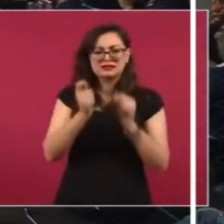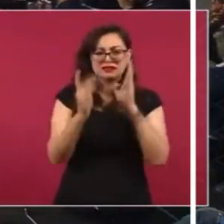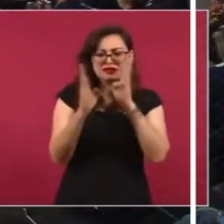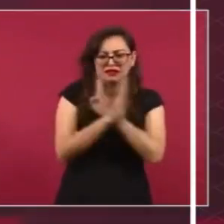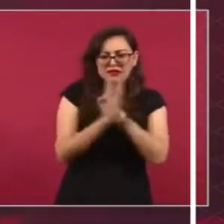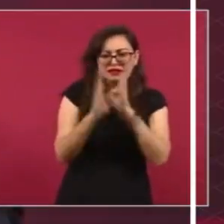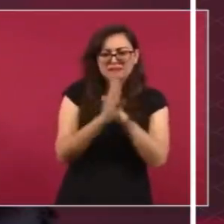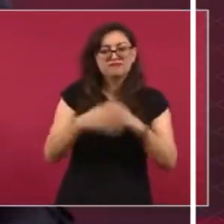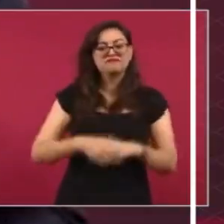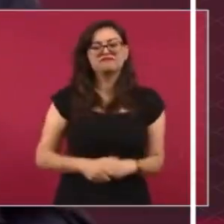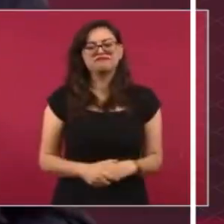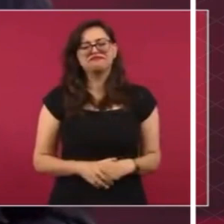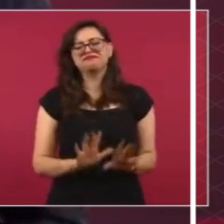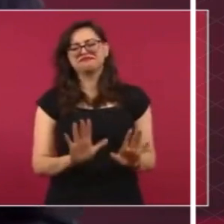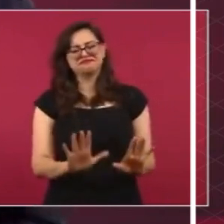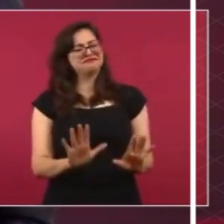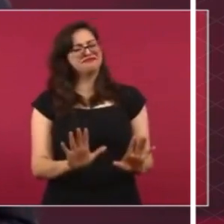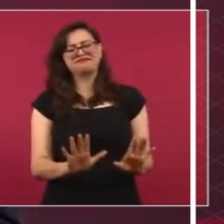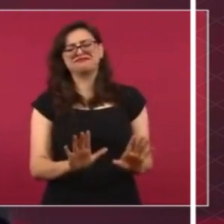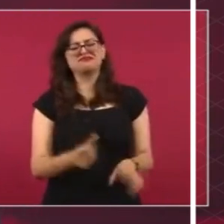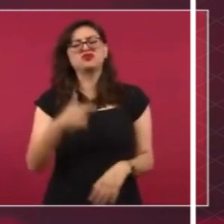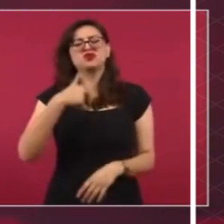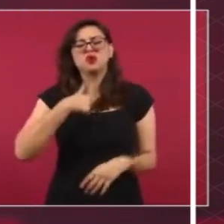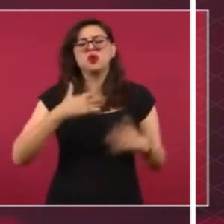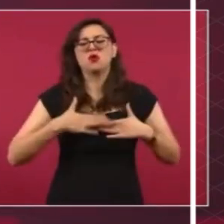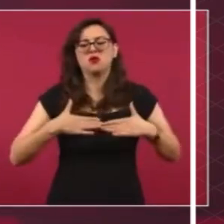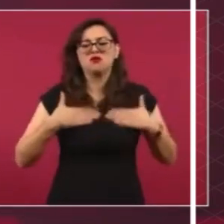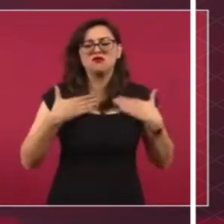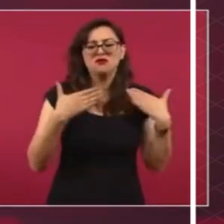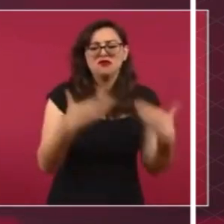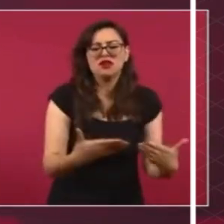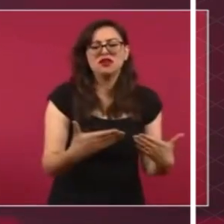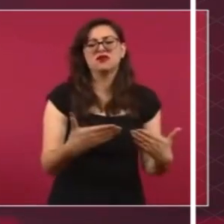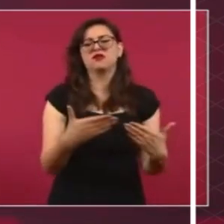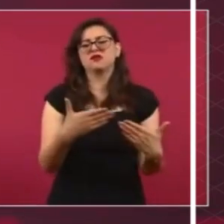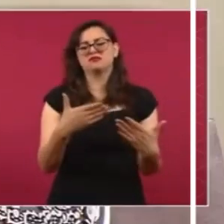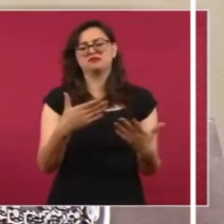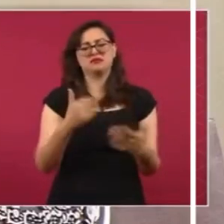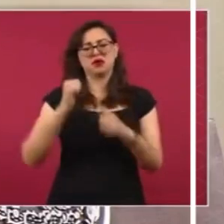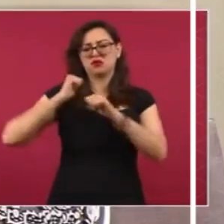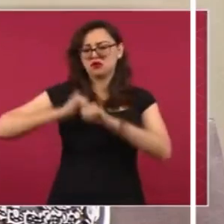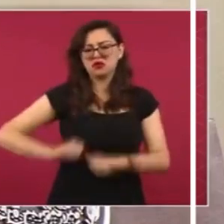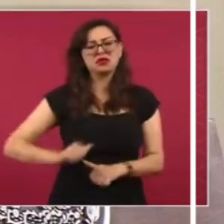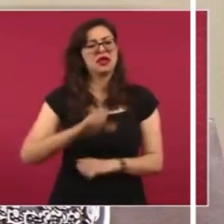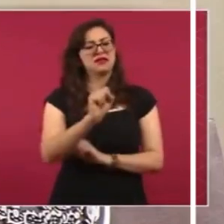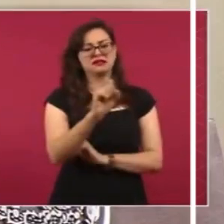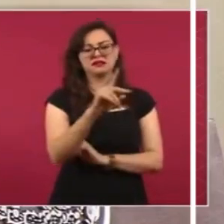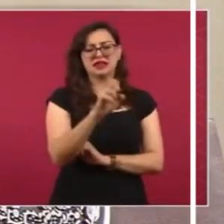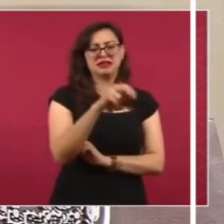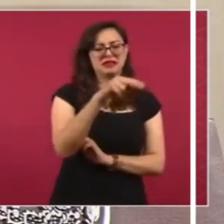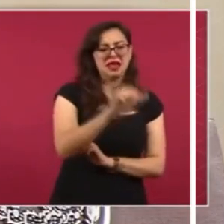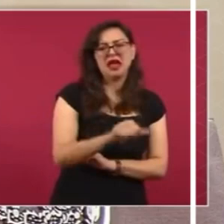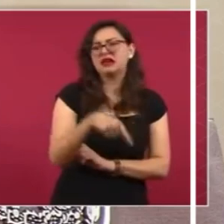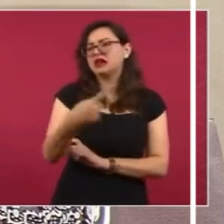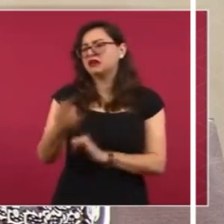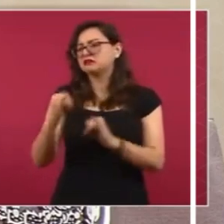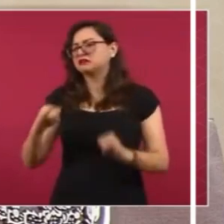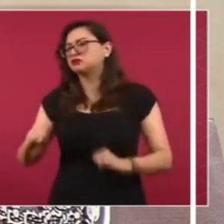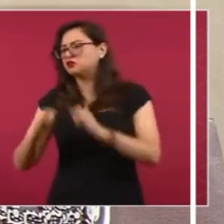de este espionaje en específico? No, y les tengo confianza a los mandos, porque